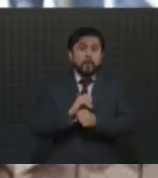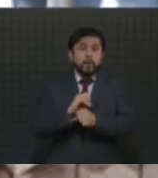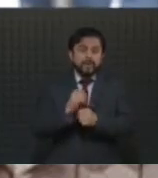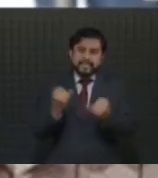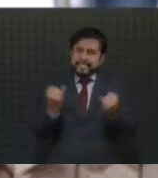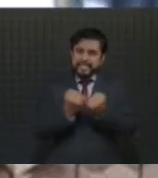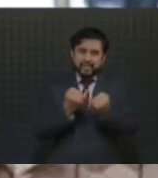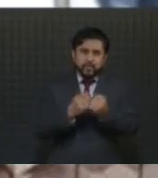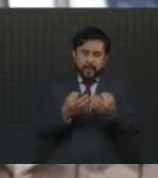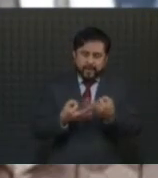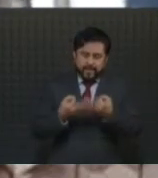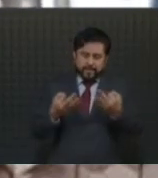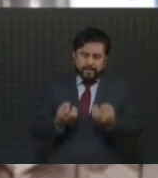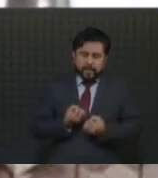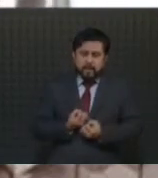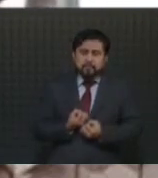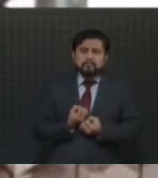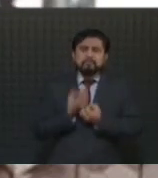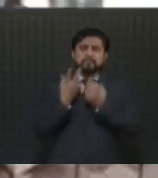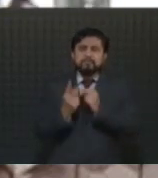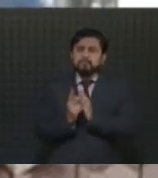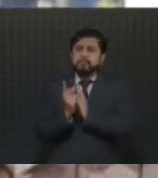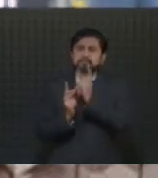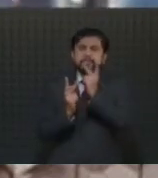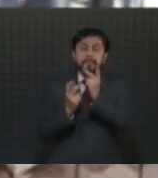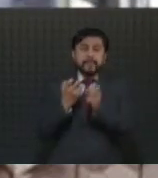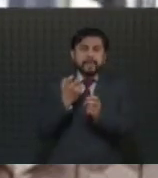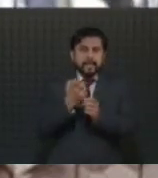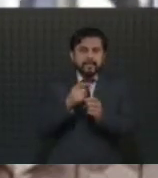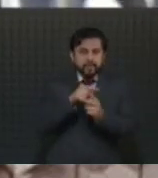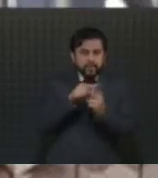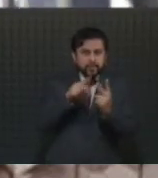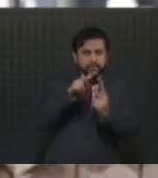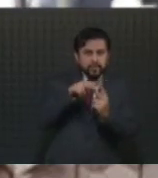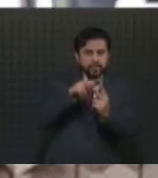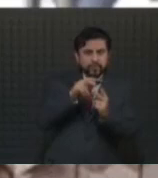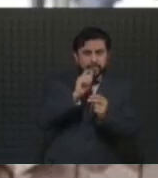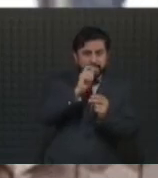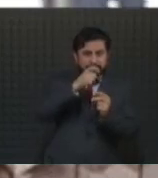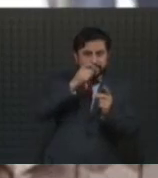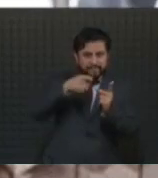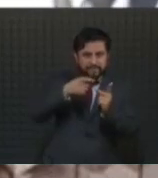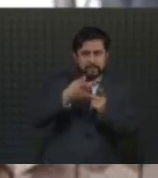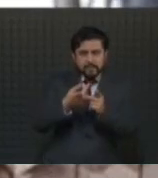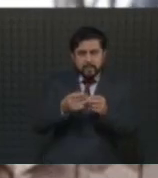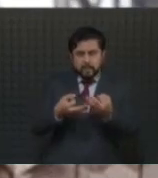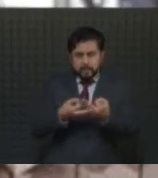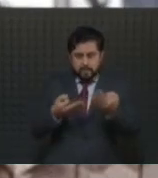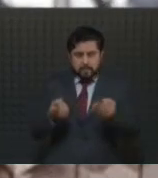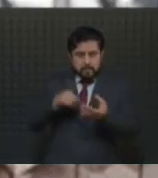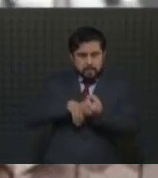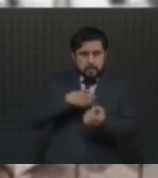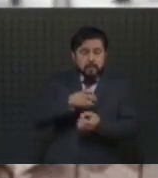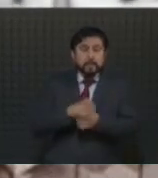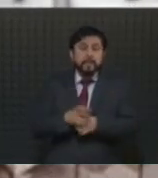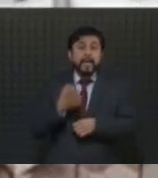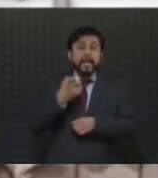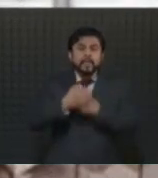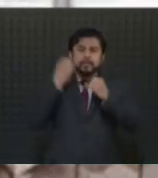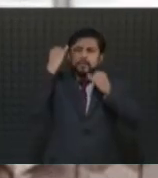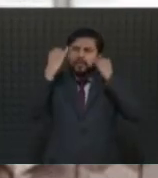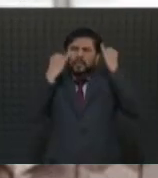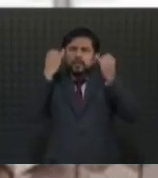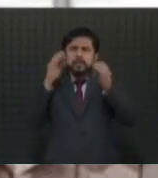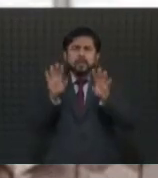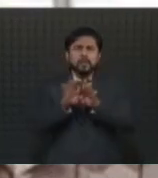todos volvemos a ella, y es la tierra la que debe de estar en nuestra mente, porque